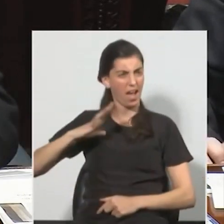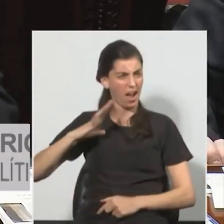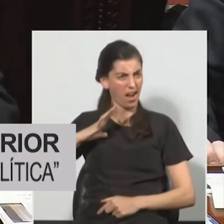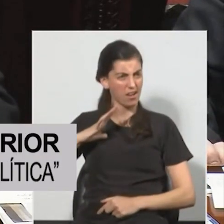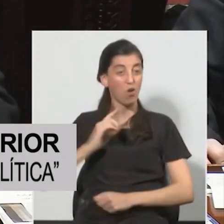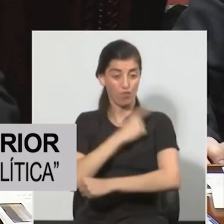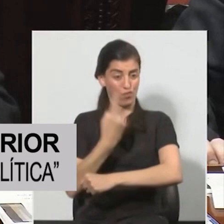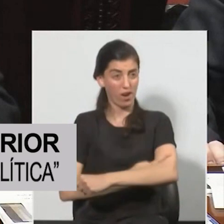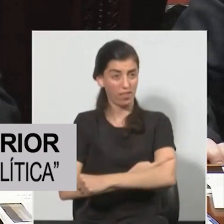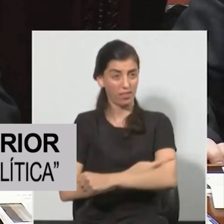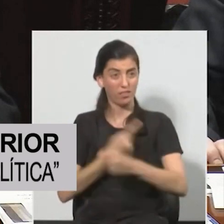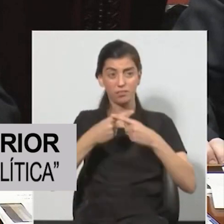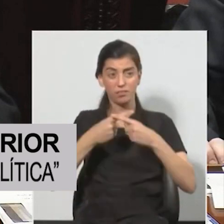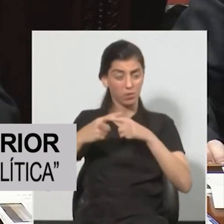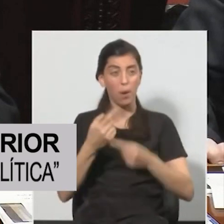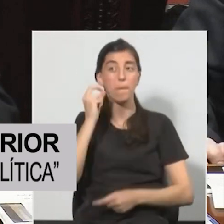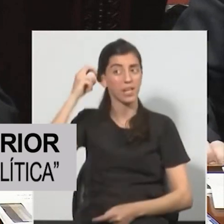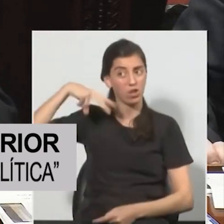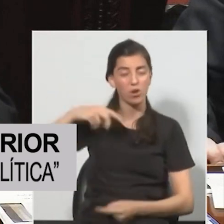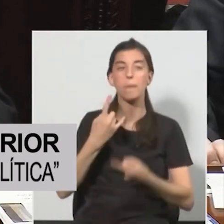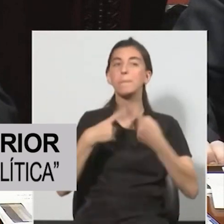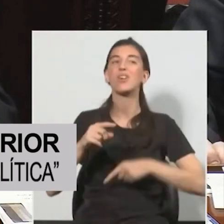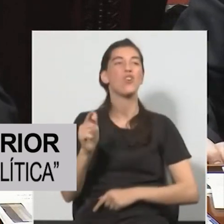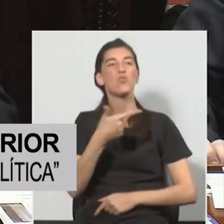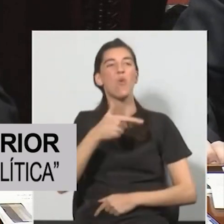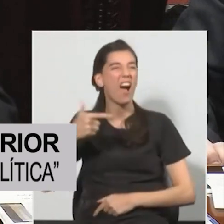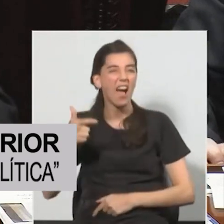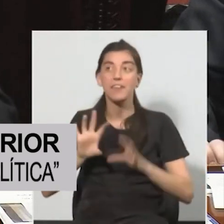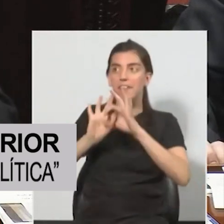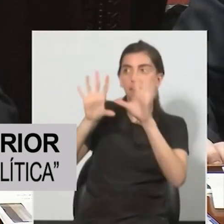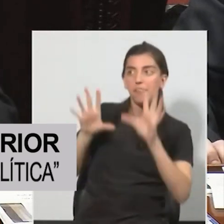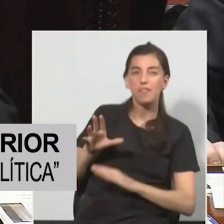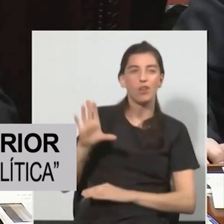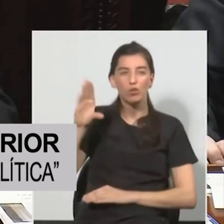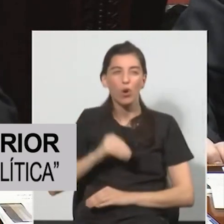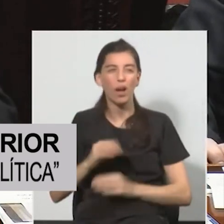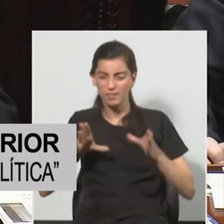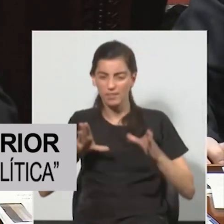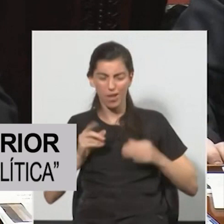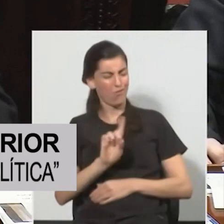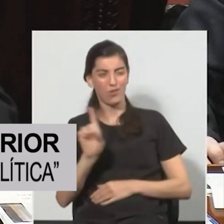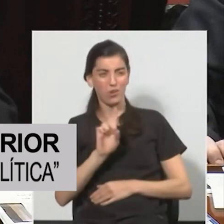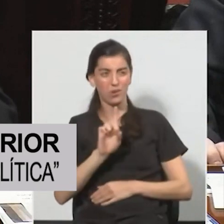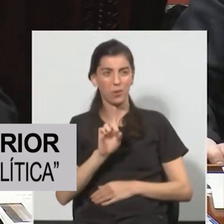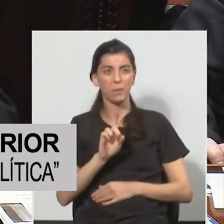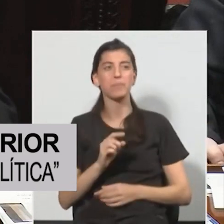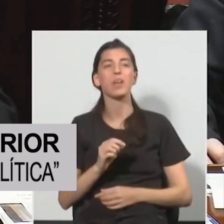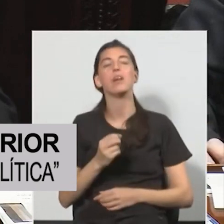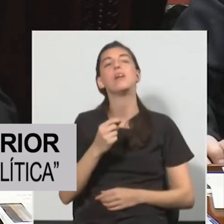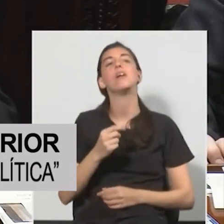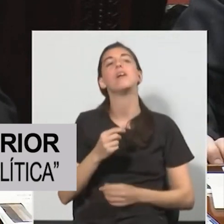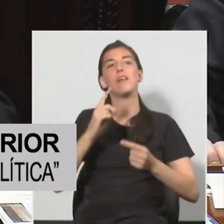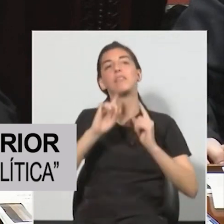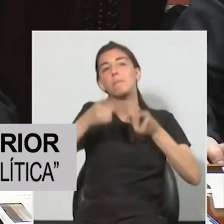duras, pero no hay, y no vale todo. Y no sale desde acá la suspicacia